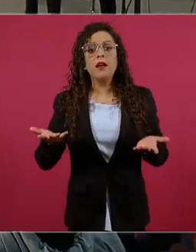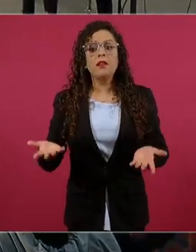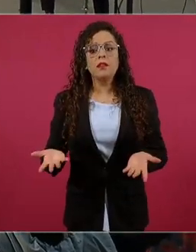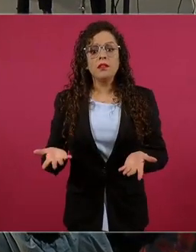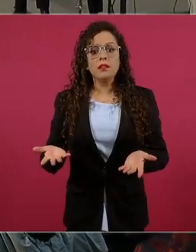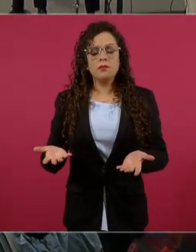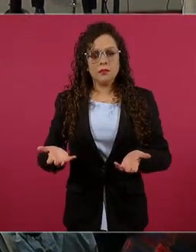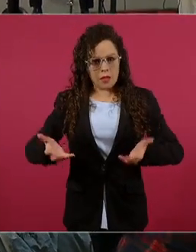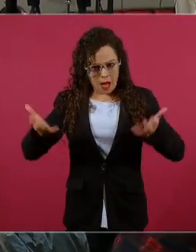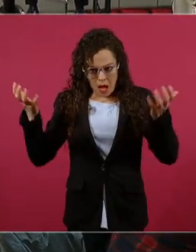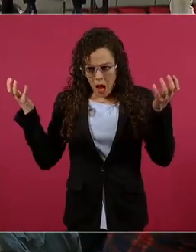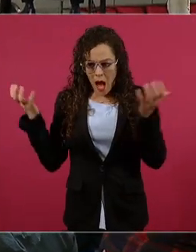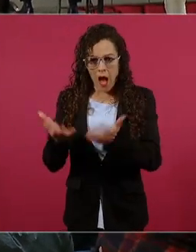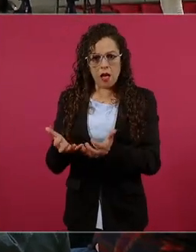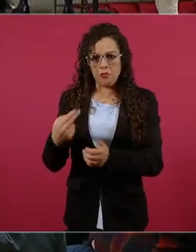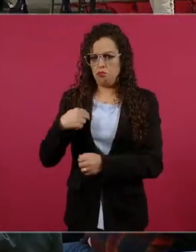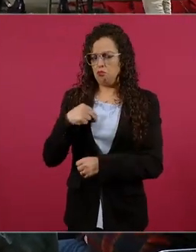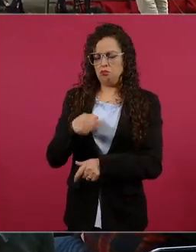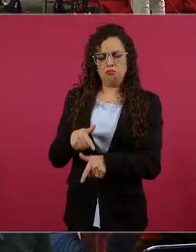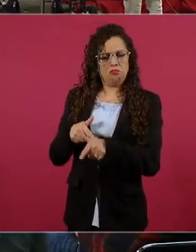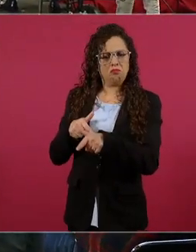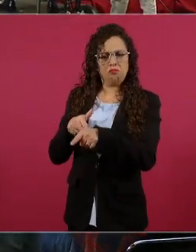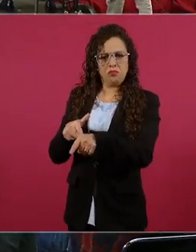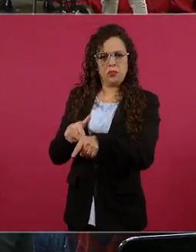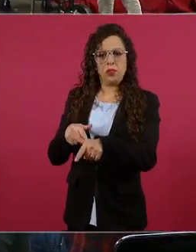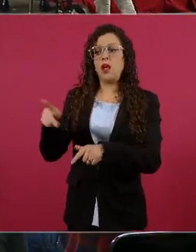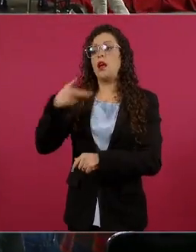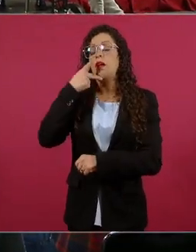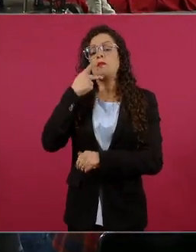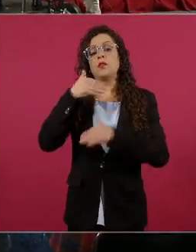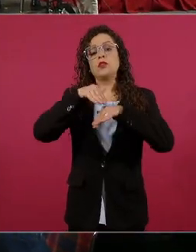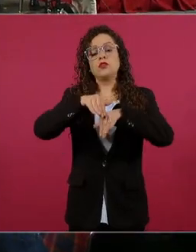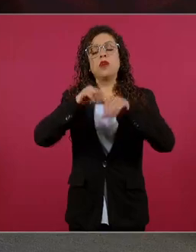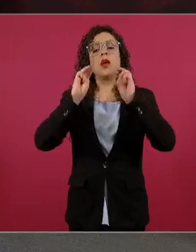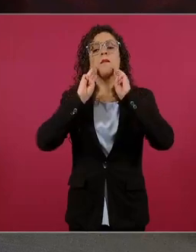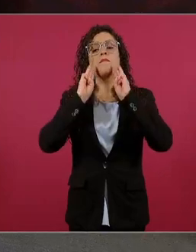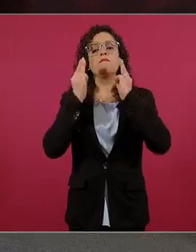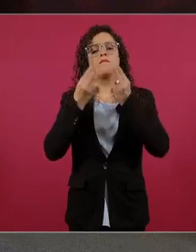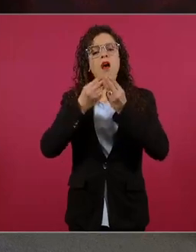se habla de la delincuencia organizada, pero ¿y esta otra?